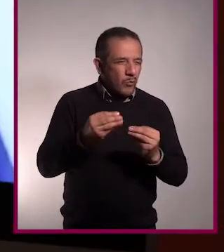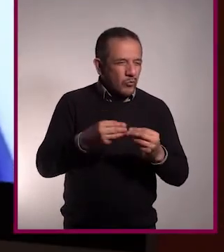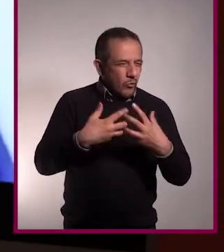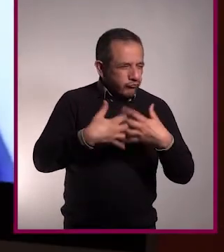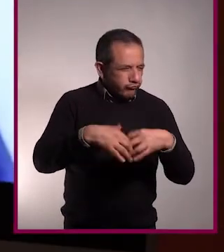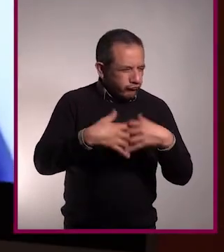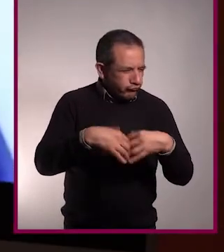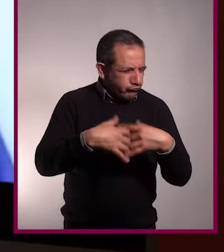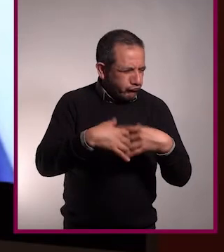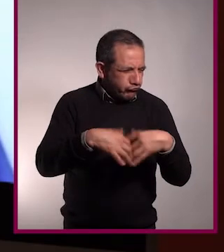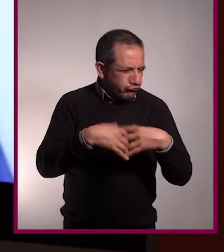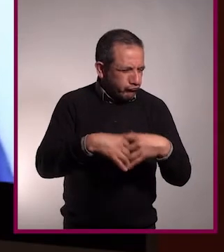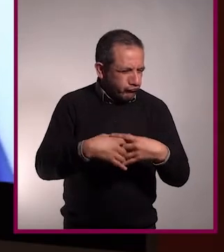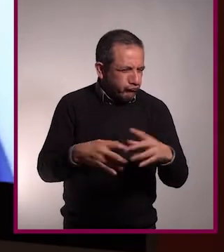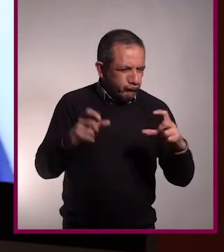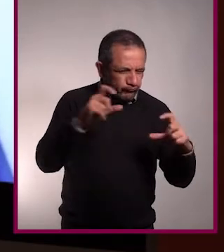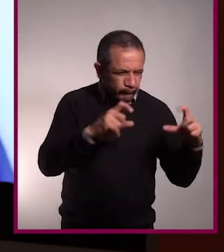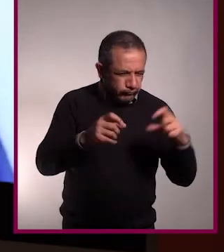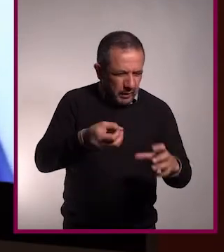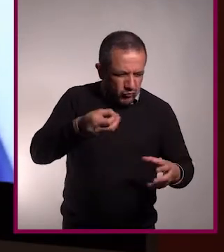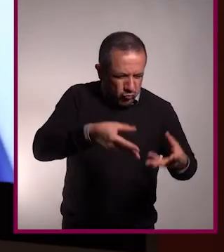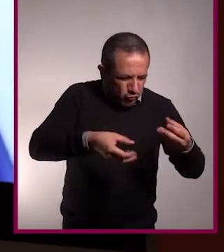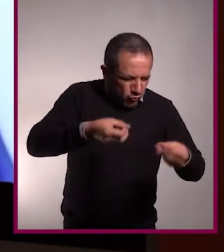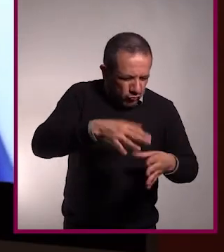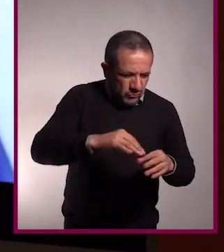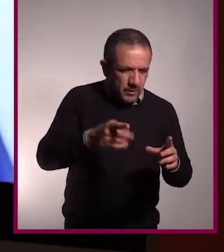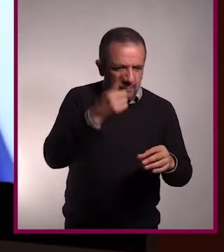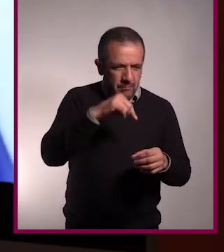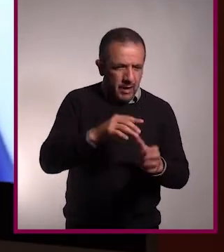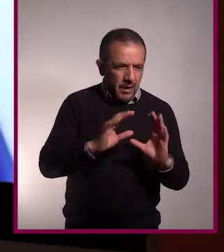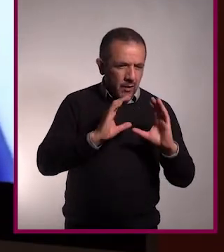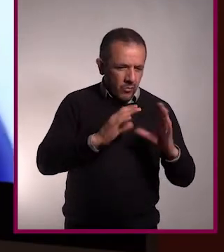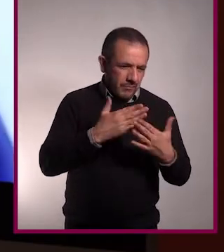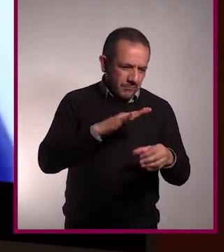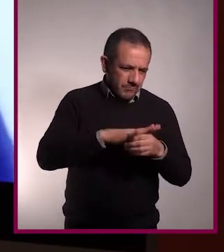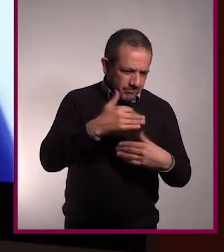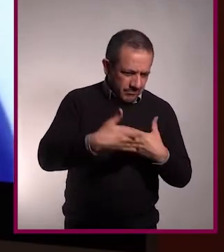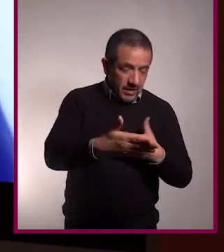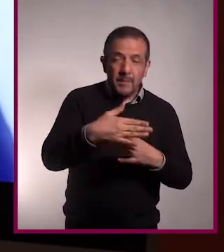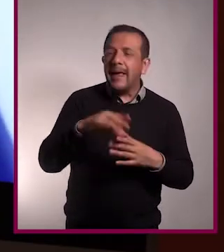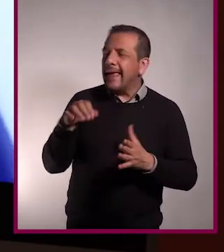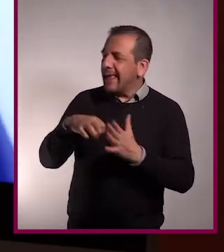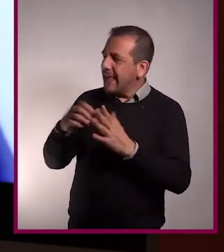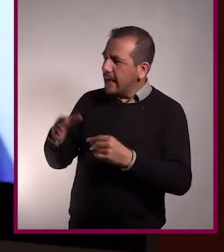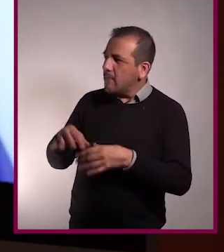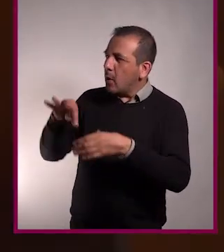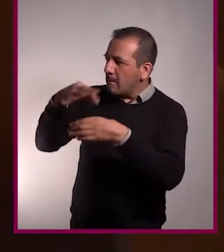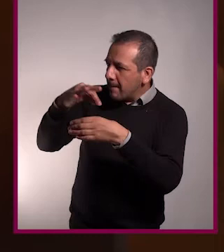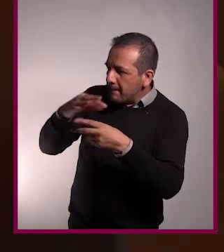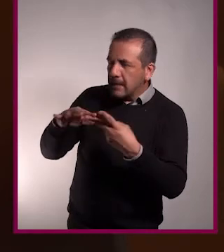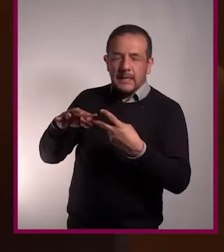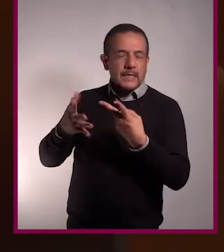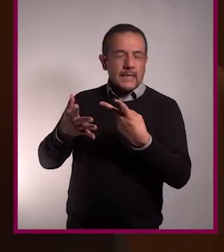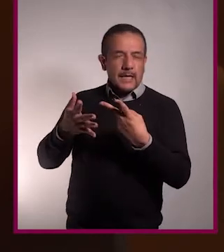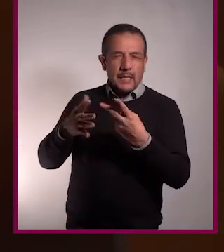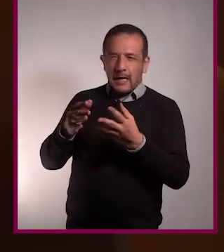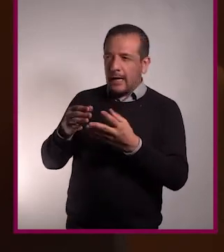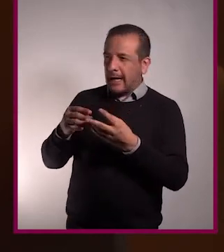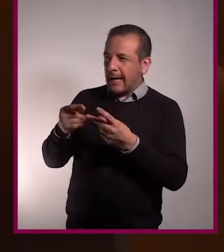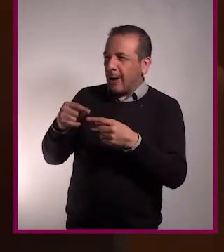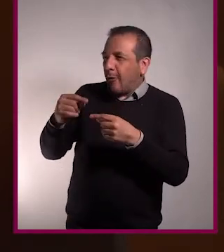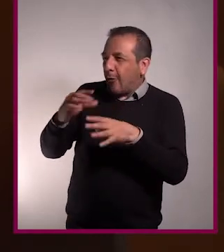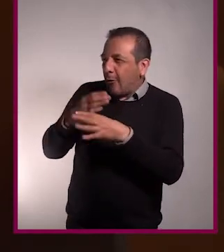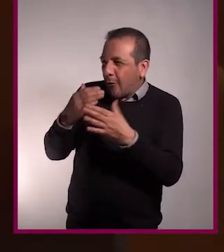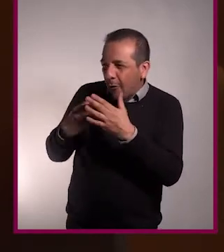forma original ya pasó por varios procedimientos, ya está como altamente industrializados. Carmen, en el caso